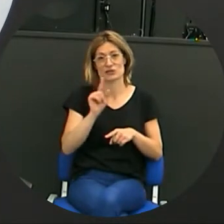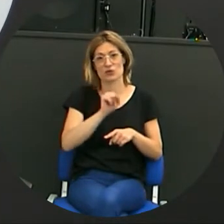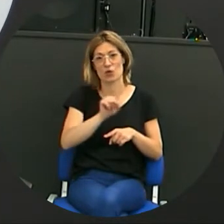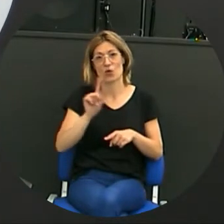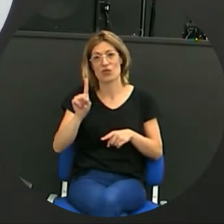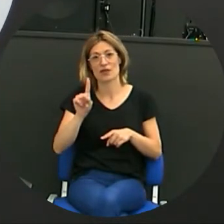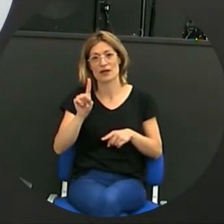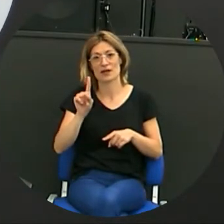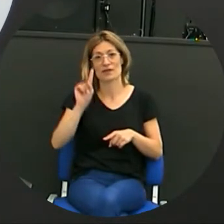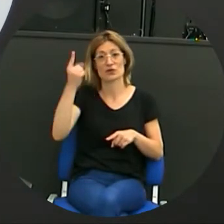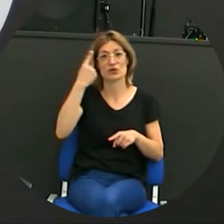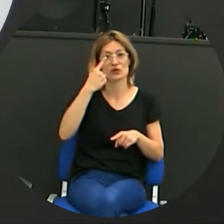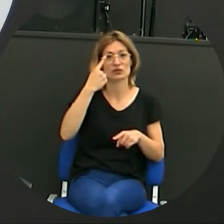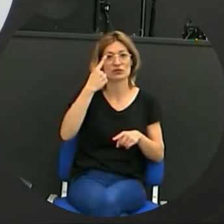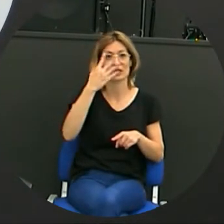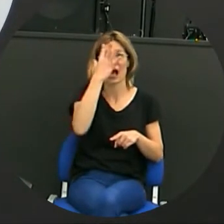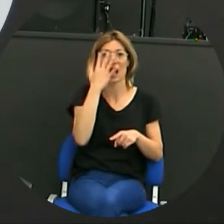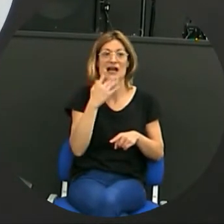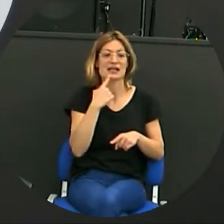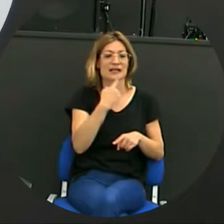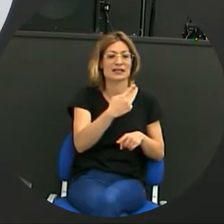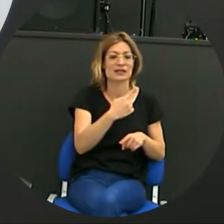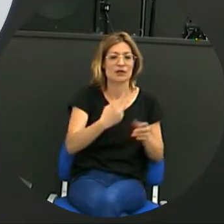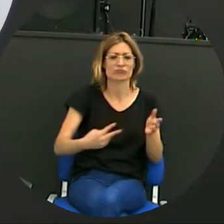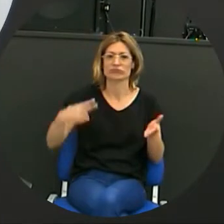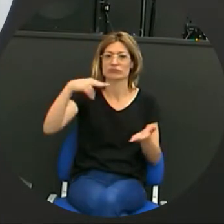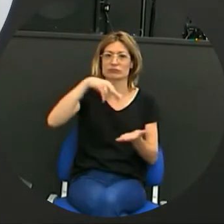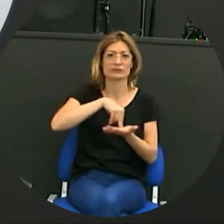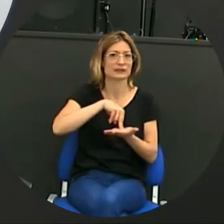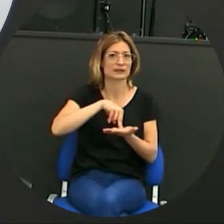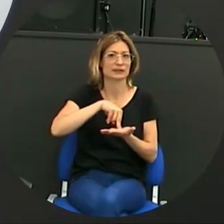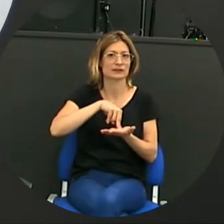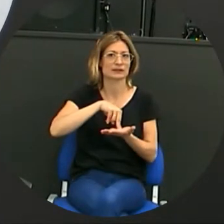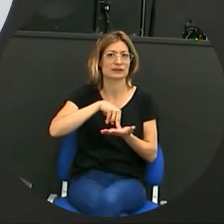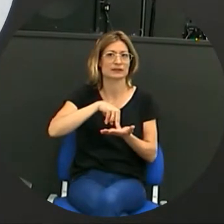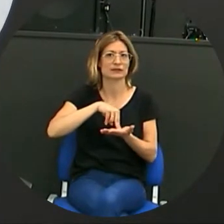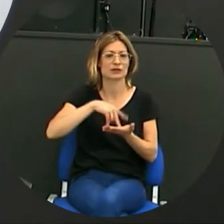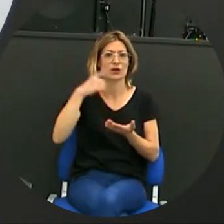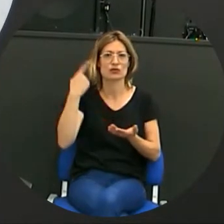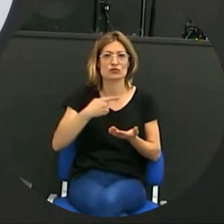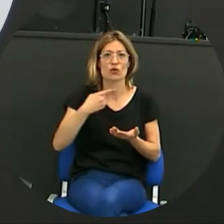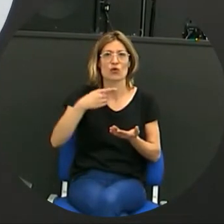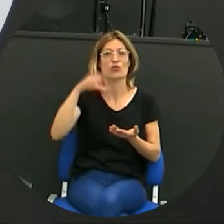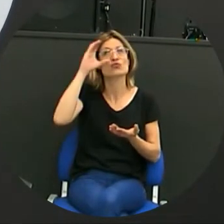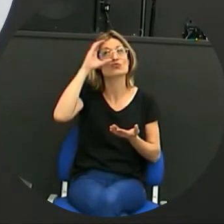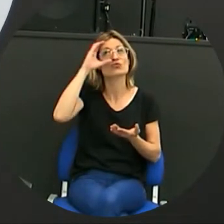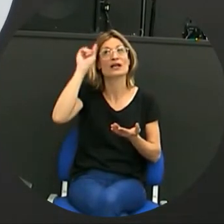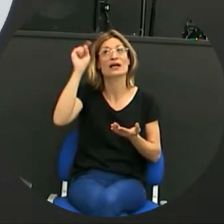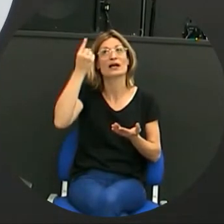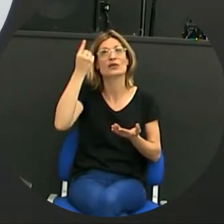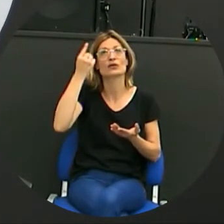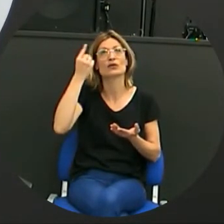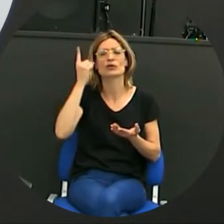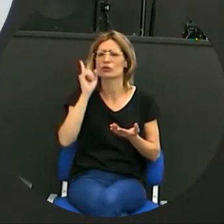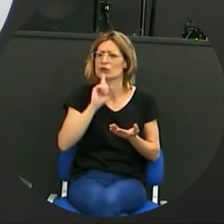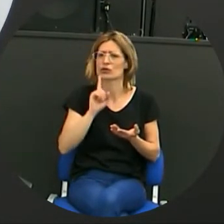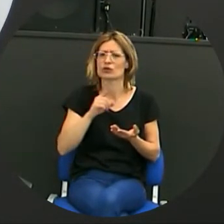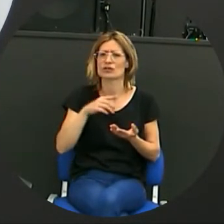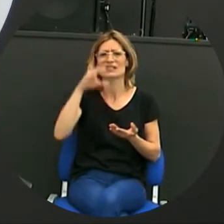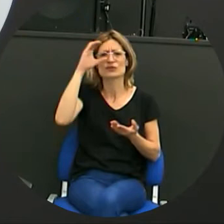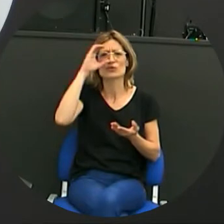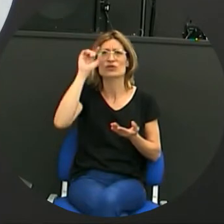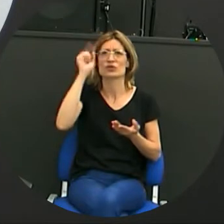a Ananías, levántate. No solo que oigas la voz de Dios, sino que oigas lo que Dios te está